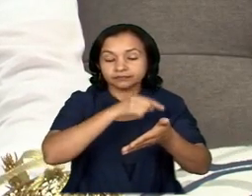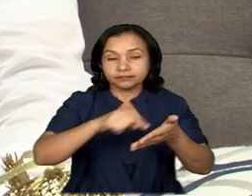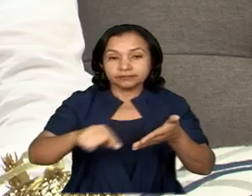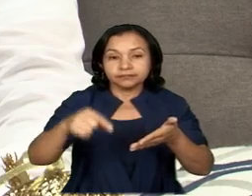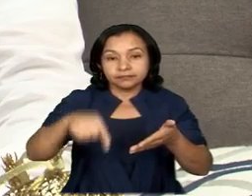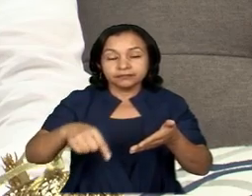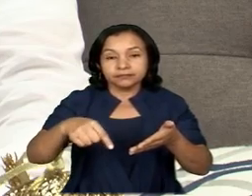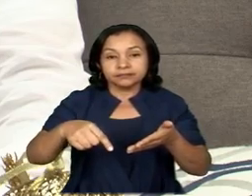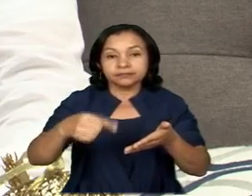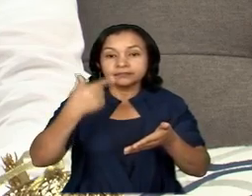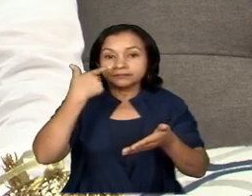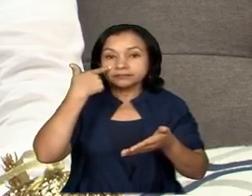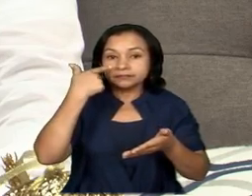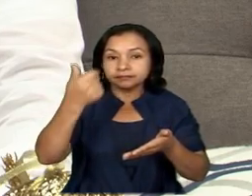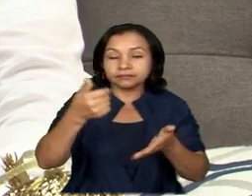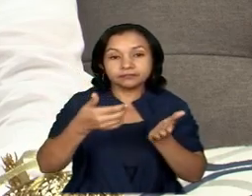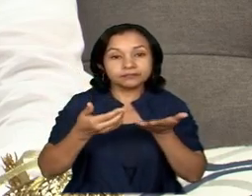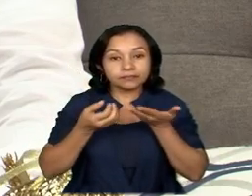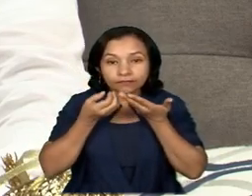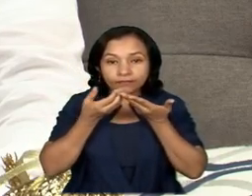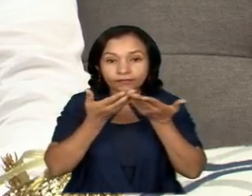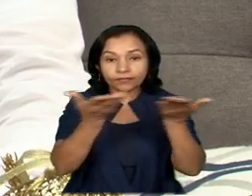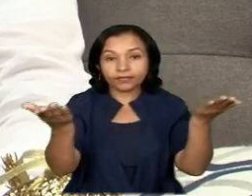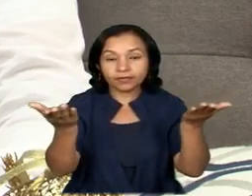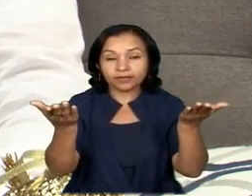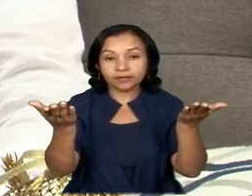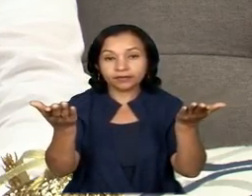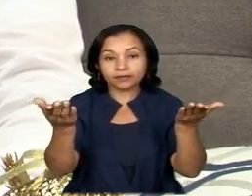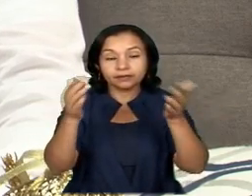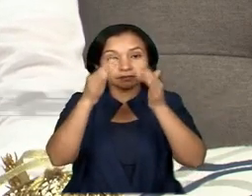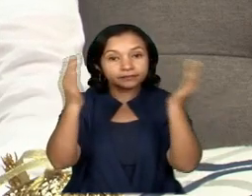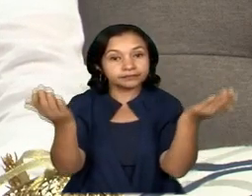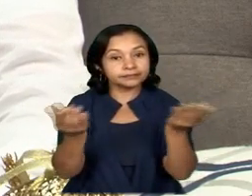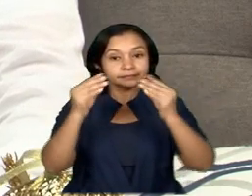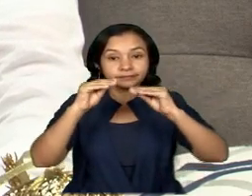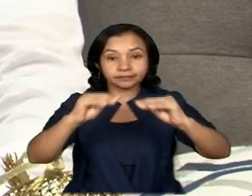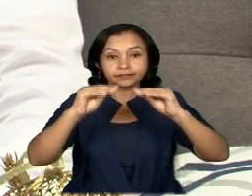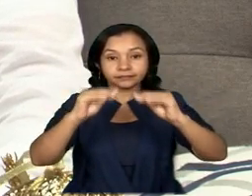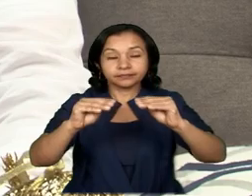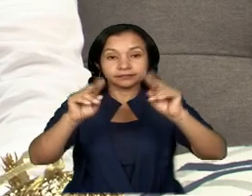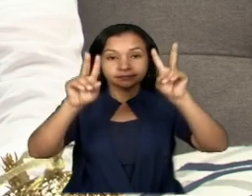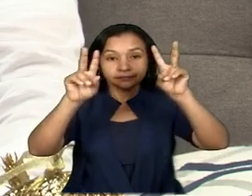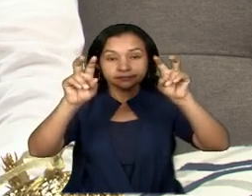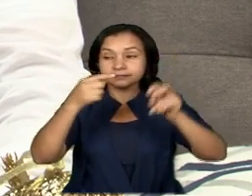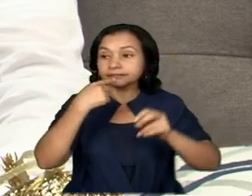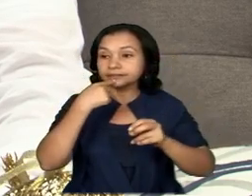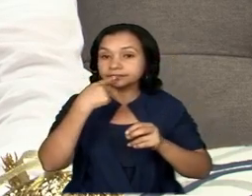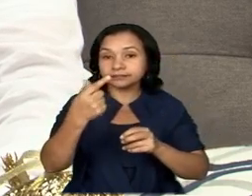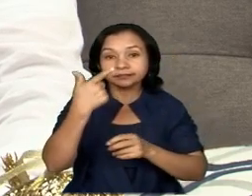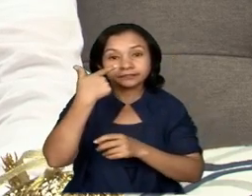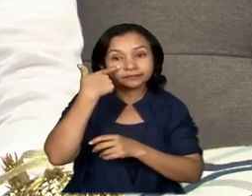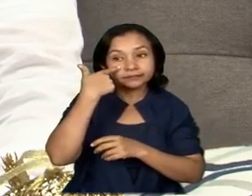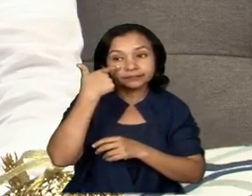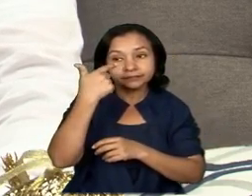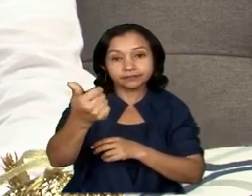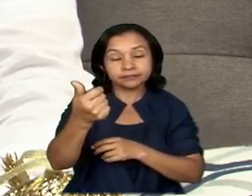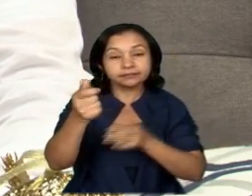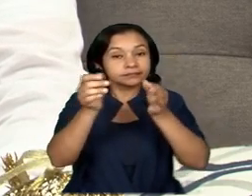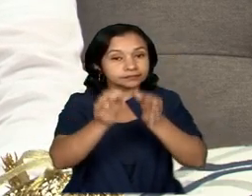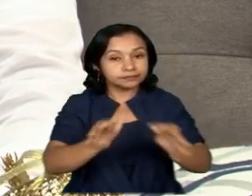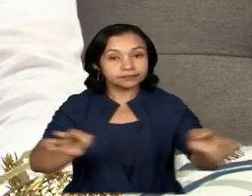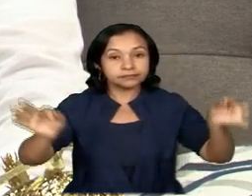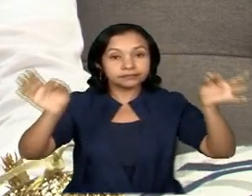la publicación que hizo la Alianza Mundial por la Educación y textualmente ellos dicen: reconocemos la